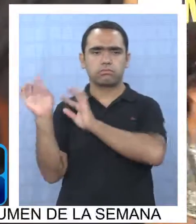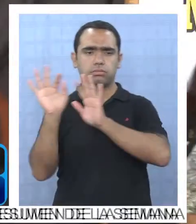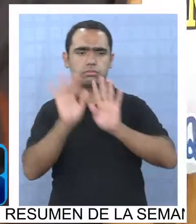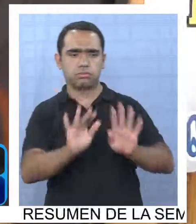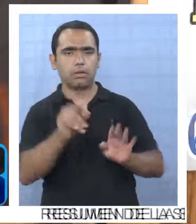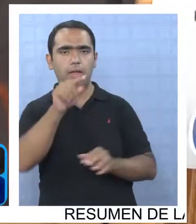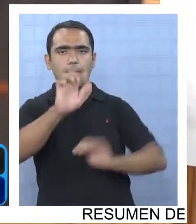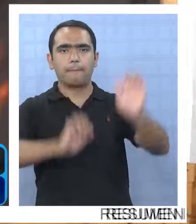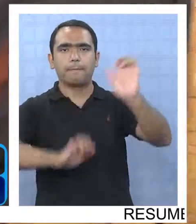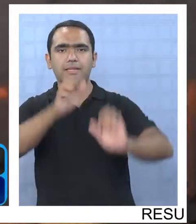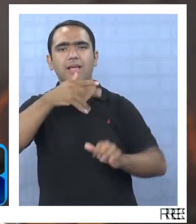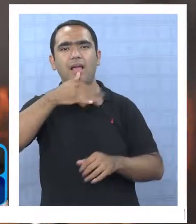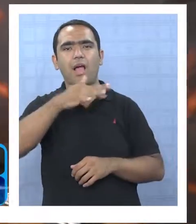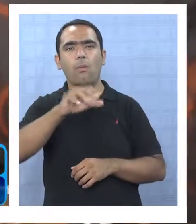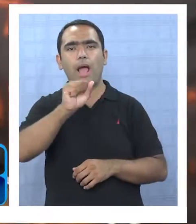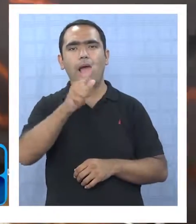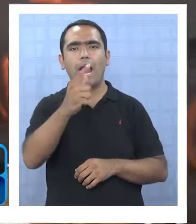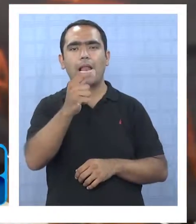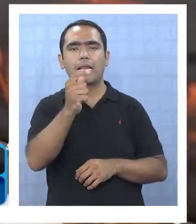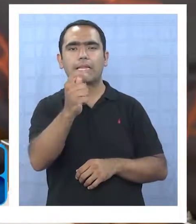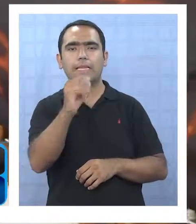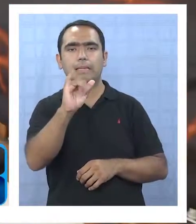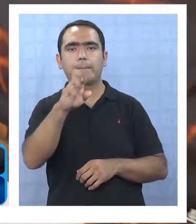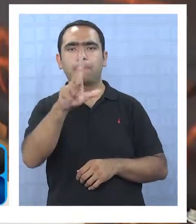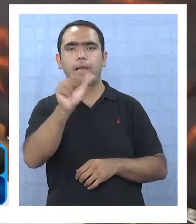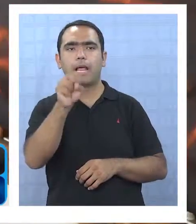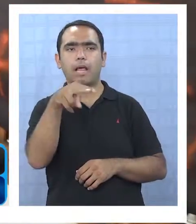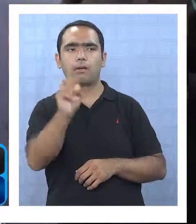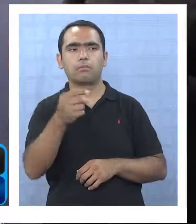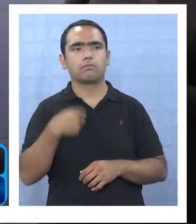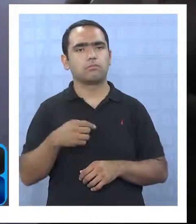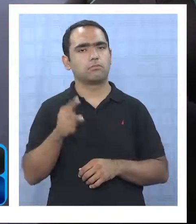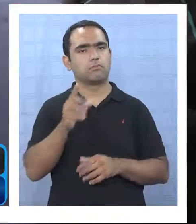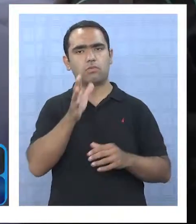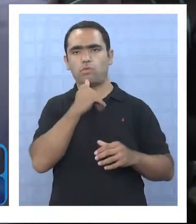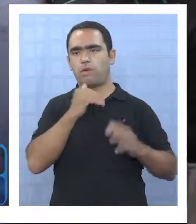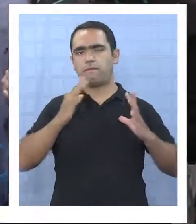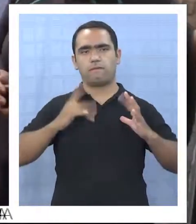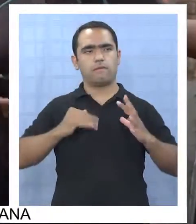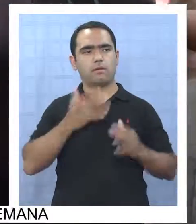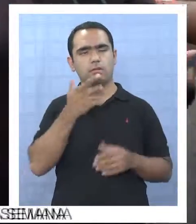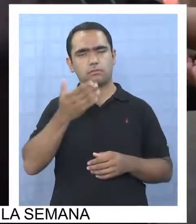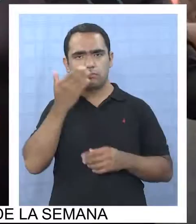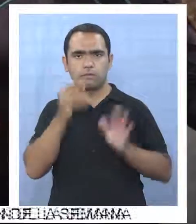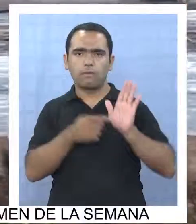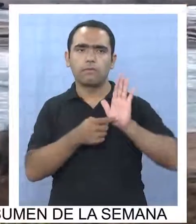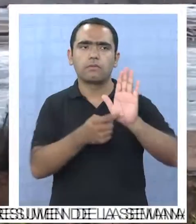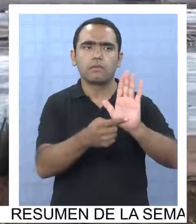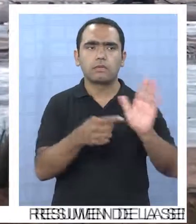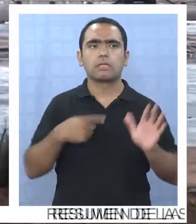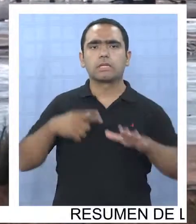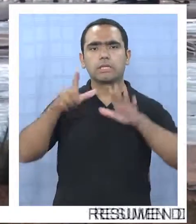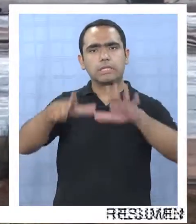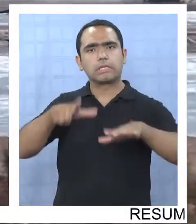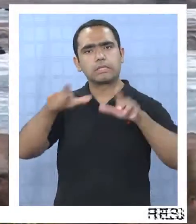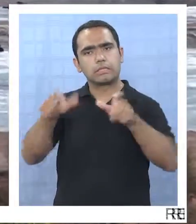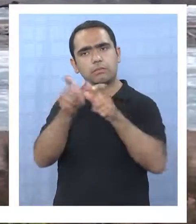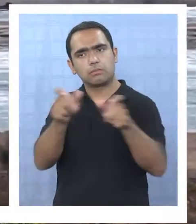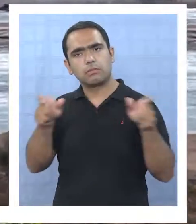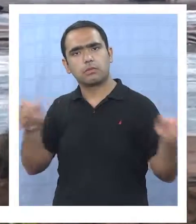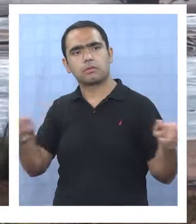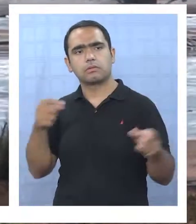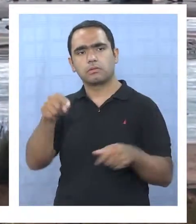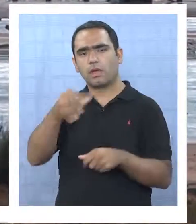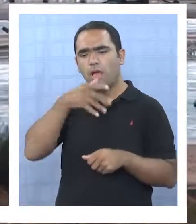del Altiplano a manifestar su descontento. Las aguas servidas que afectan a más de 17 poblaciones en cuanto a